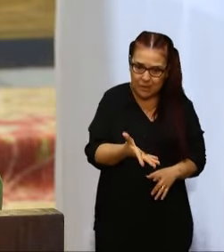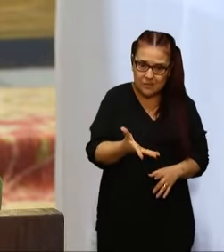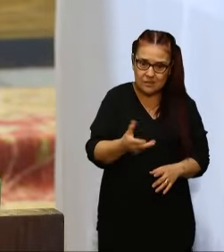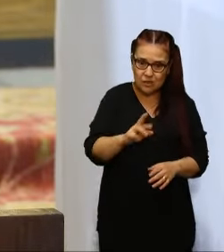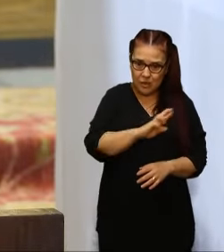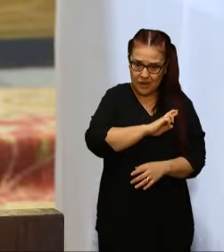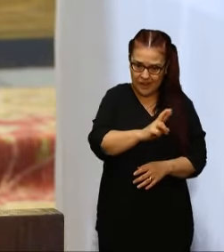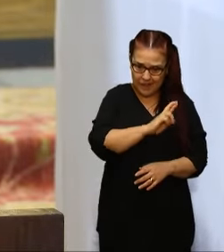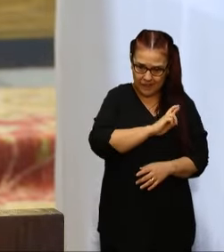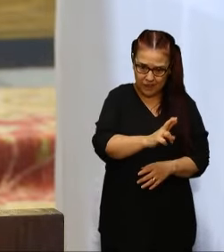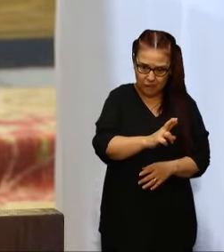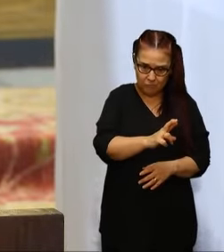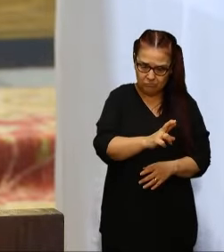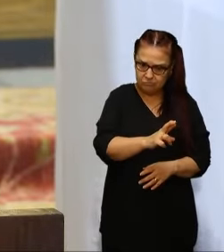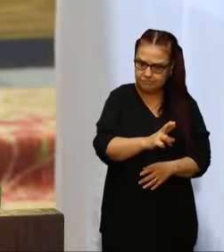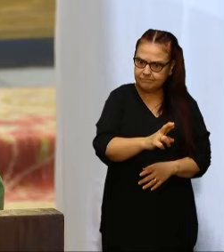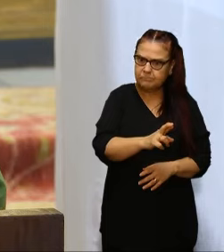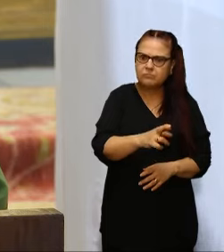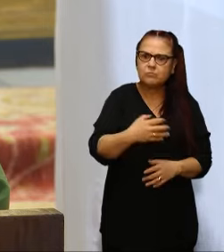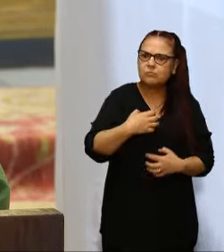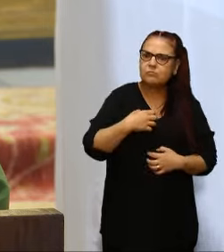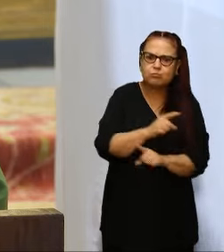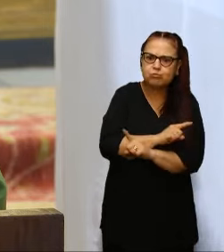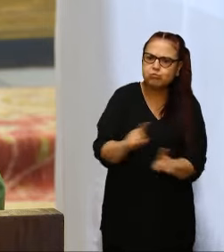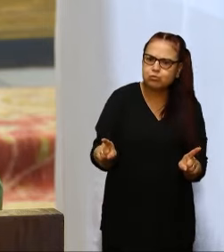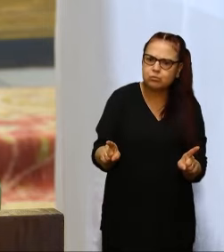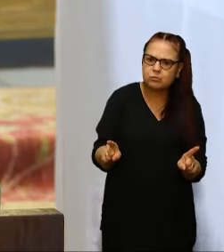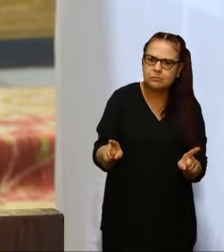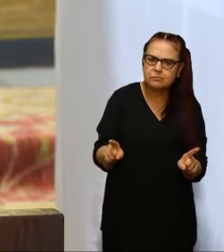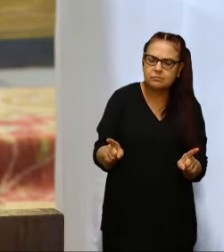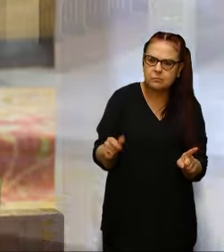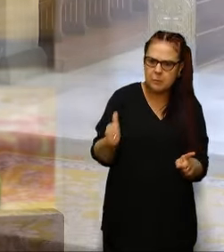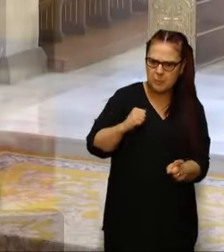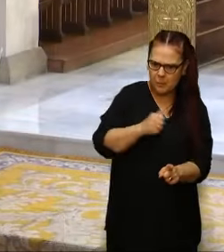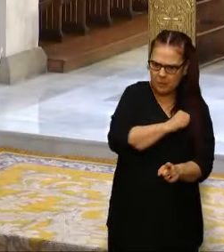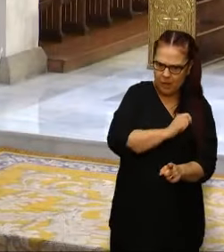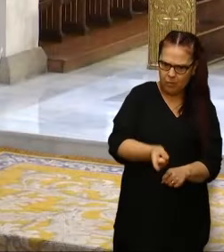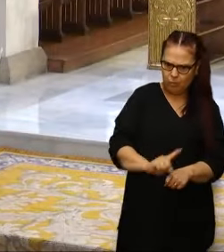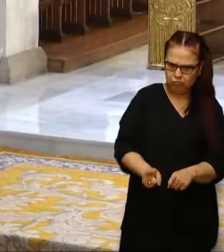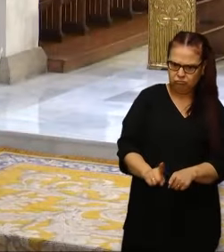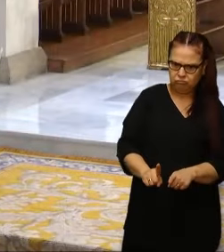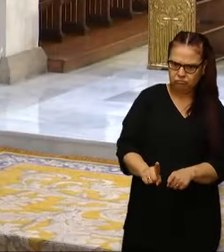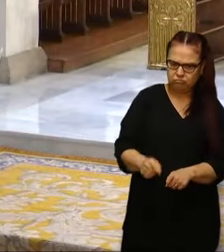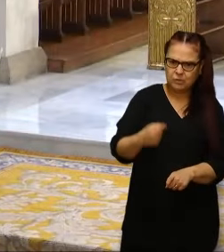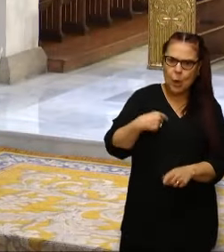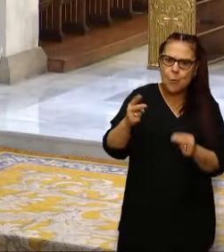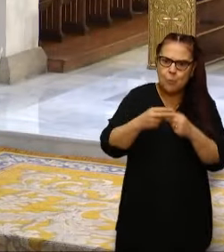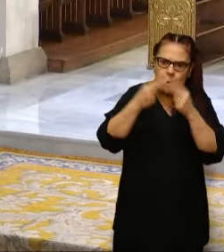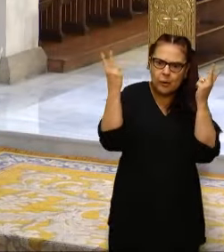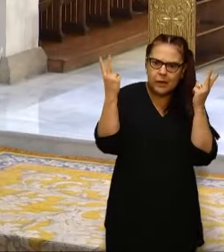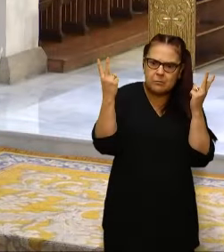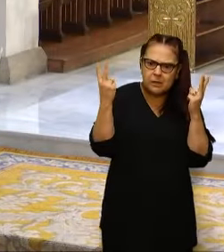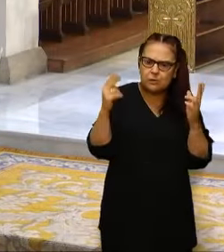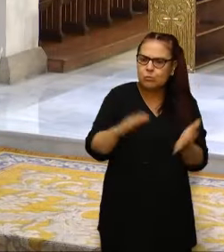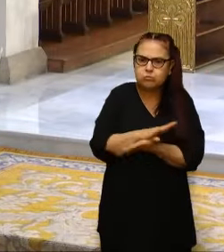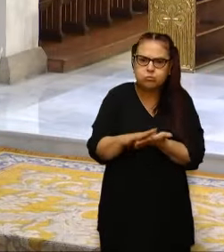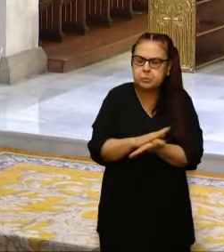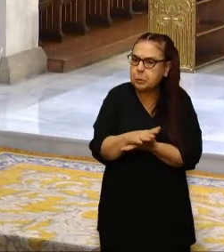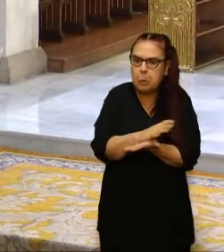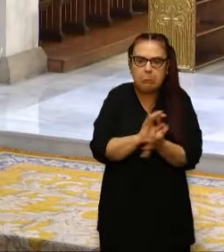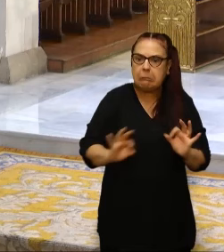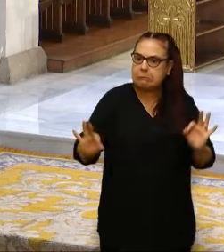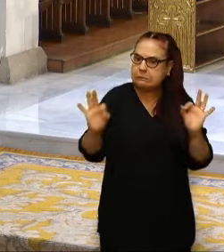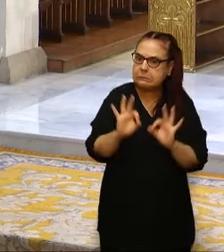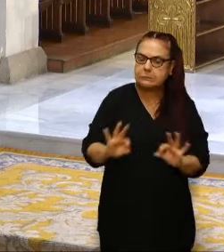religión, eso es un signo, porque sería algo privado, ¿no es así? De esto públicamente no se habla.